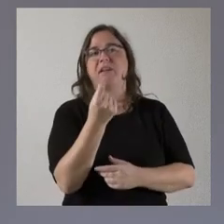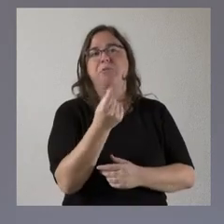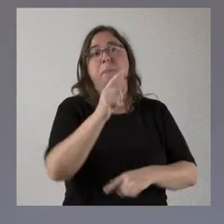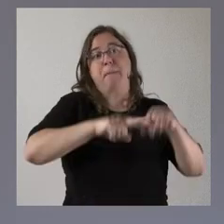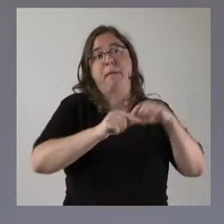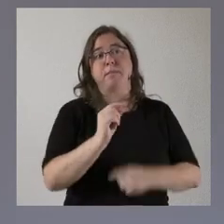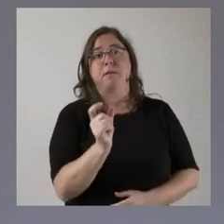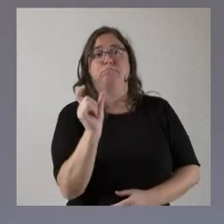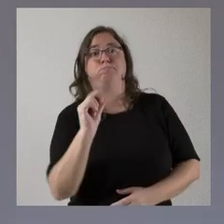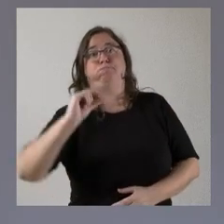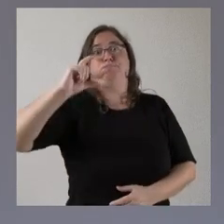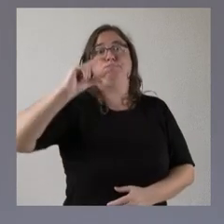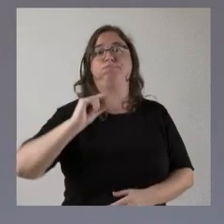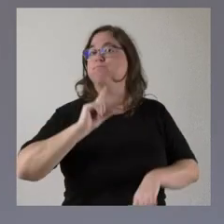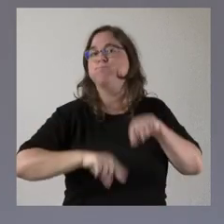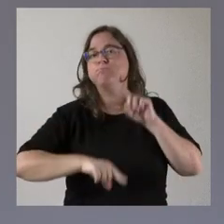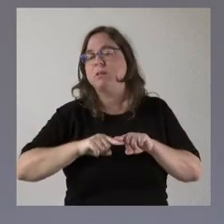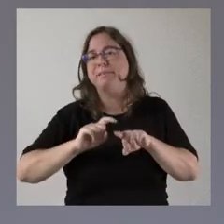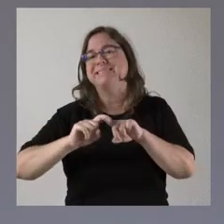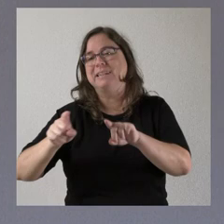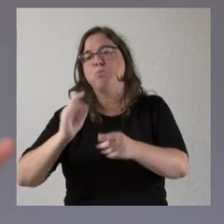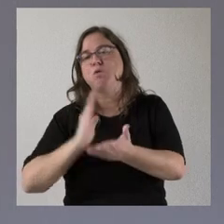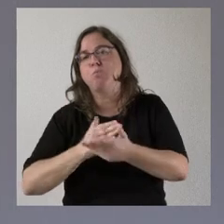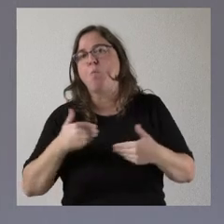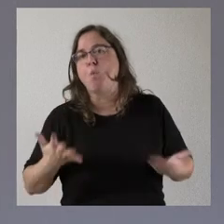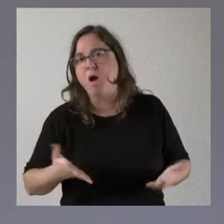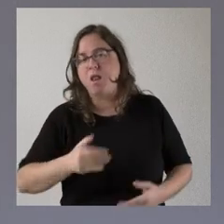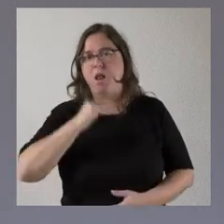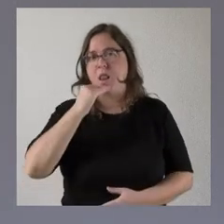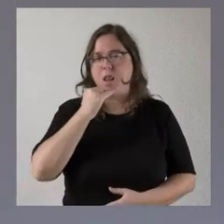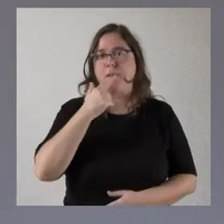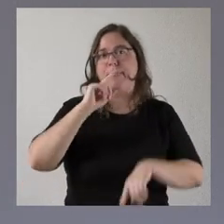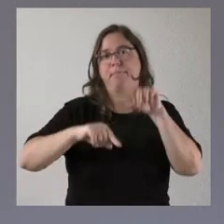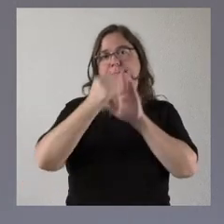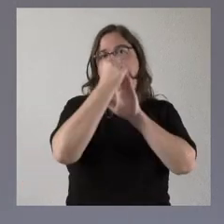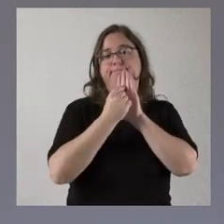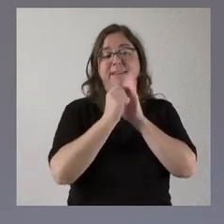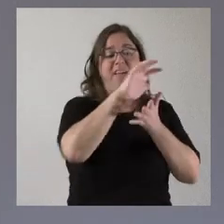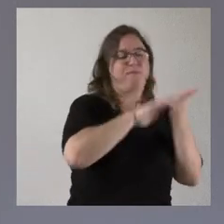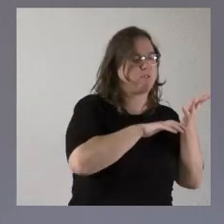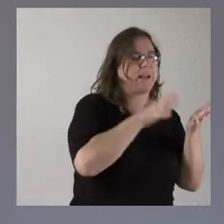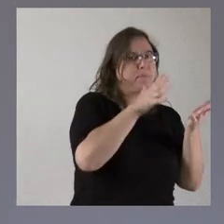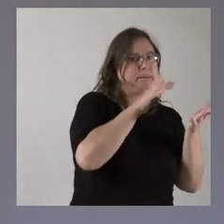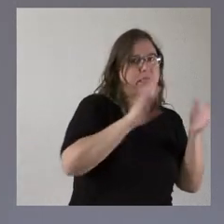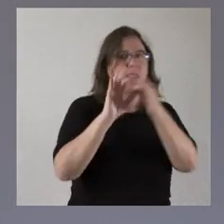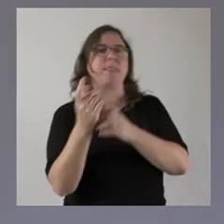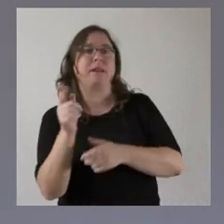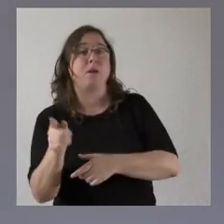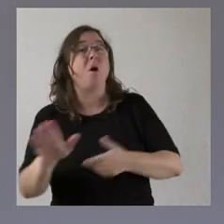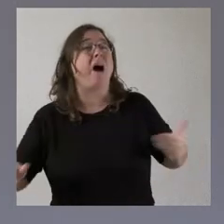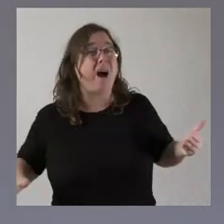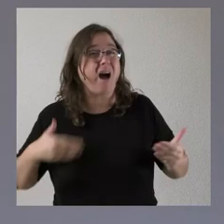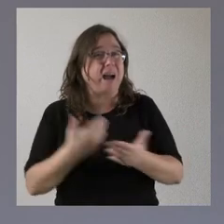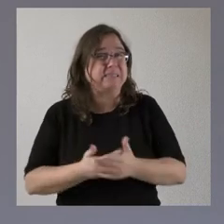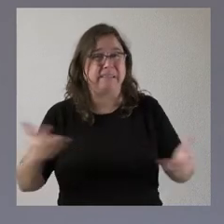en función de lo que se halla o de lo que marca en el informe hasta el cese de la propia